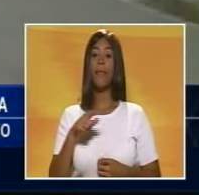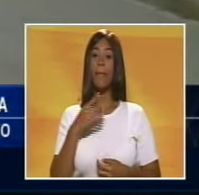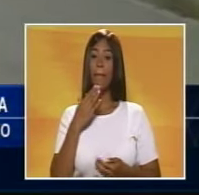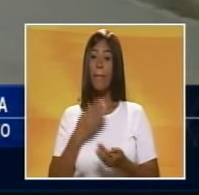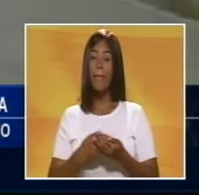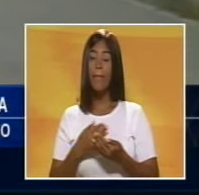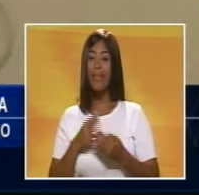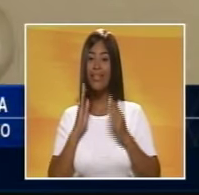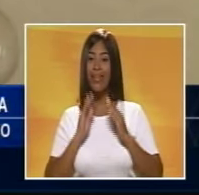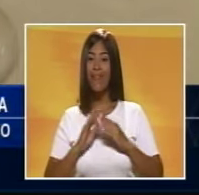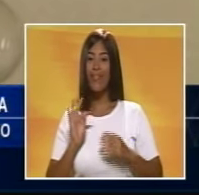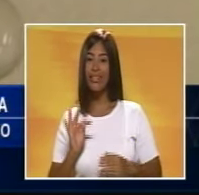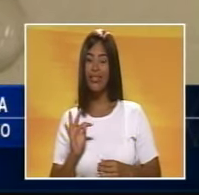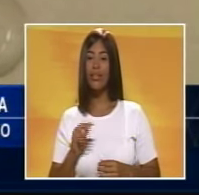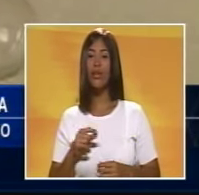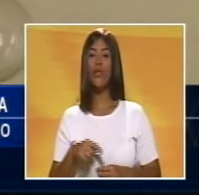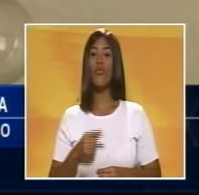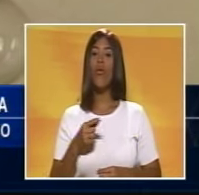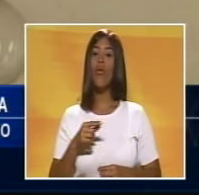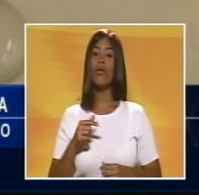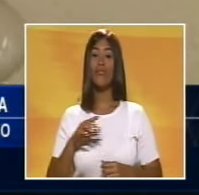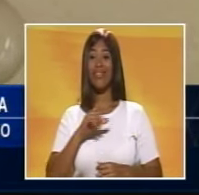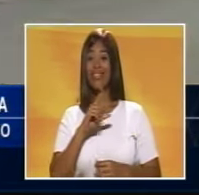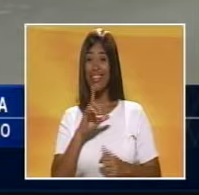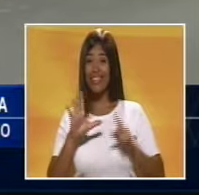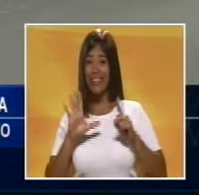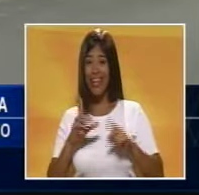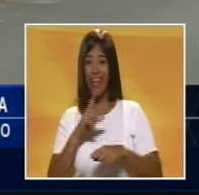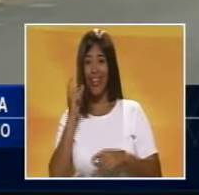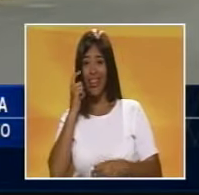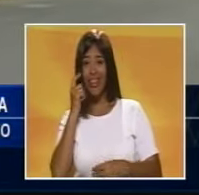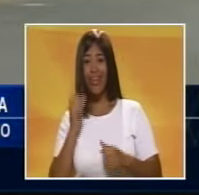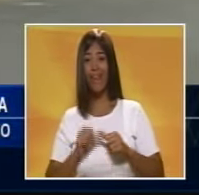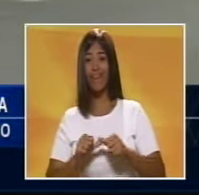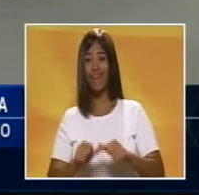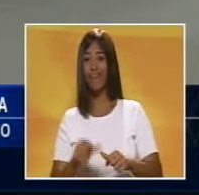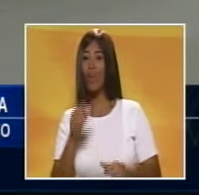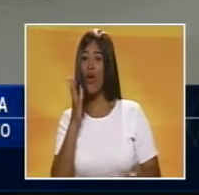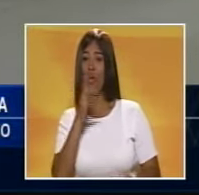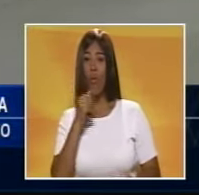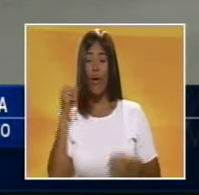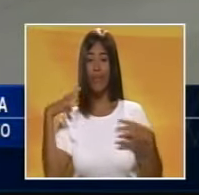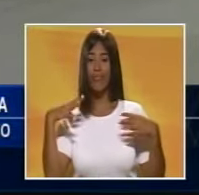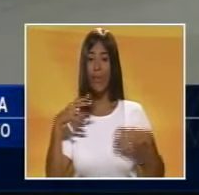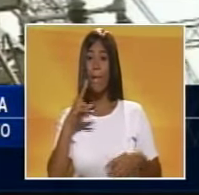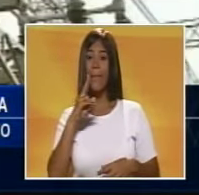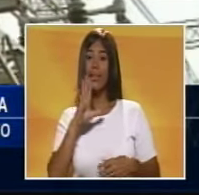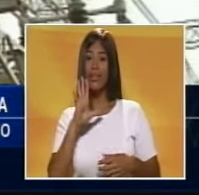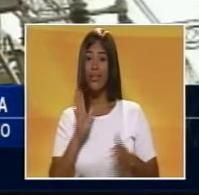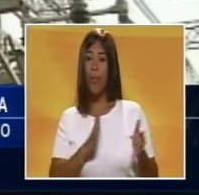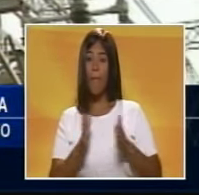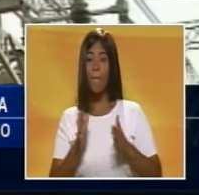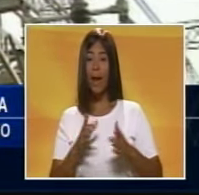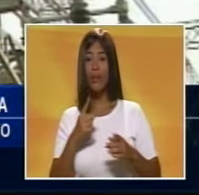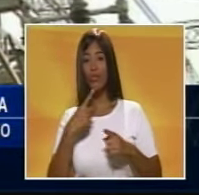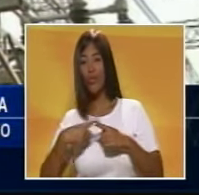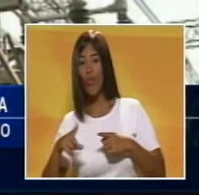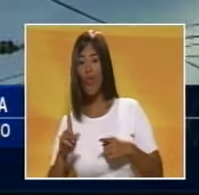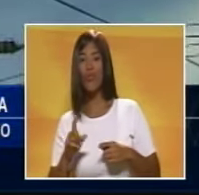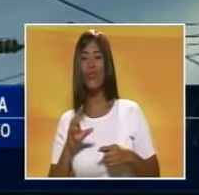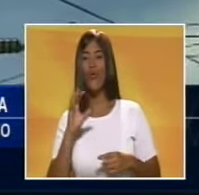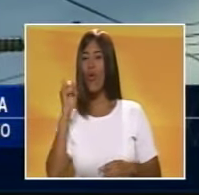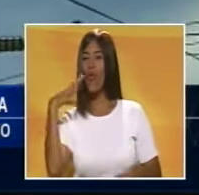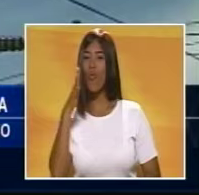Francisco tienen más de 6 días continuos sin electricidad. En otras zonas tienen desde el 25 de marzo sin luz. A quienes les